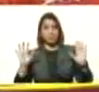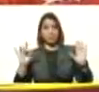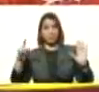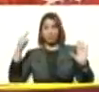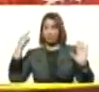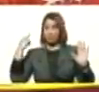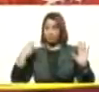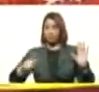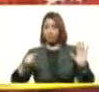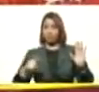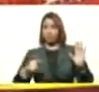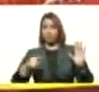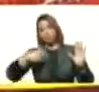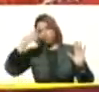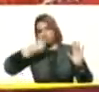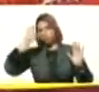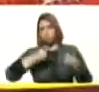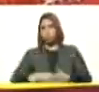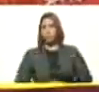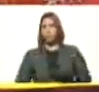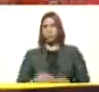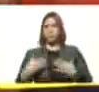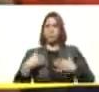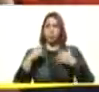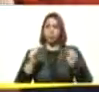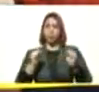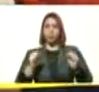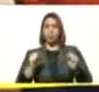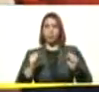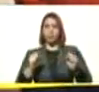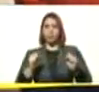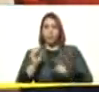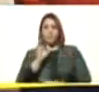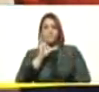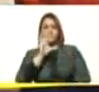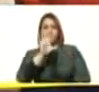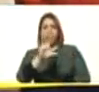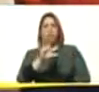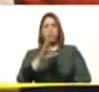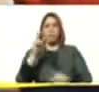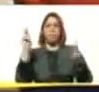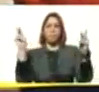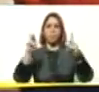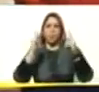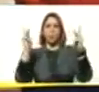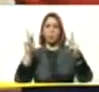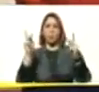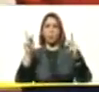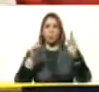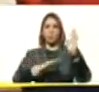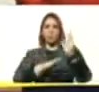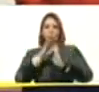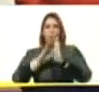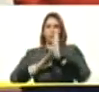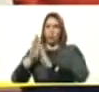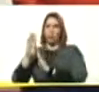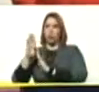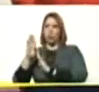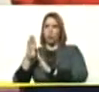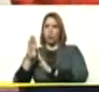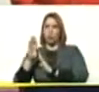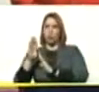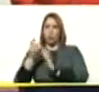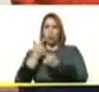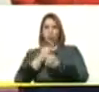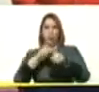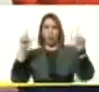tendremos, tengan la certeza y la seguridad, una patria próspera, creciente,